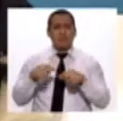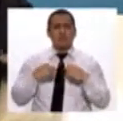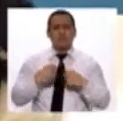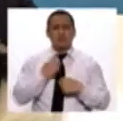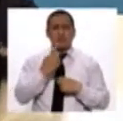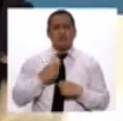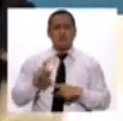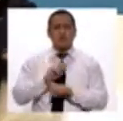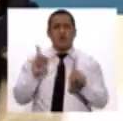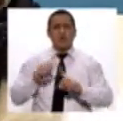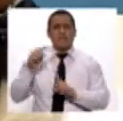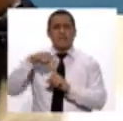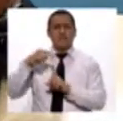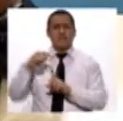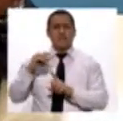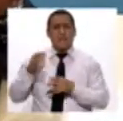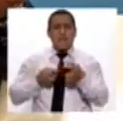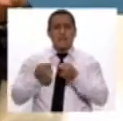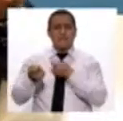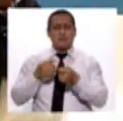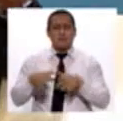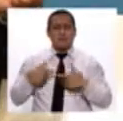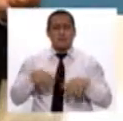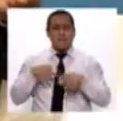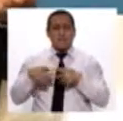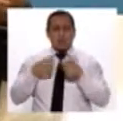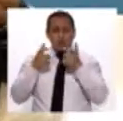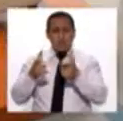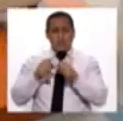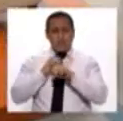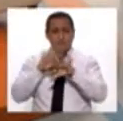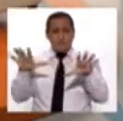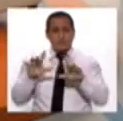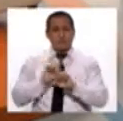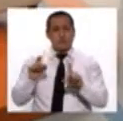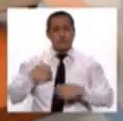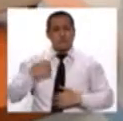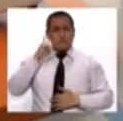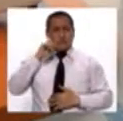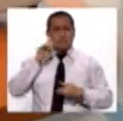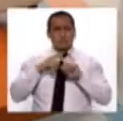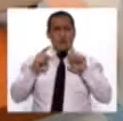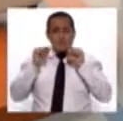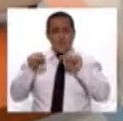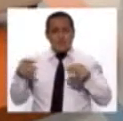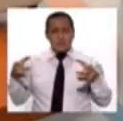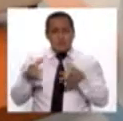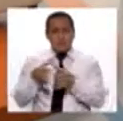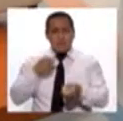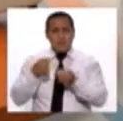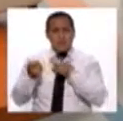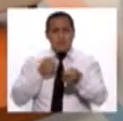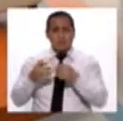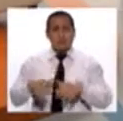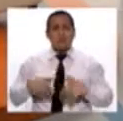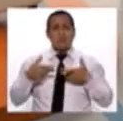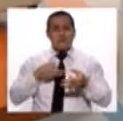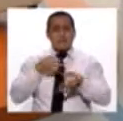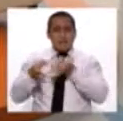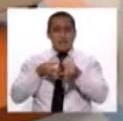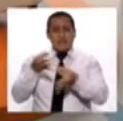digo el Tribunal Administrativo del Poder Ejecutivo puede hacer control difuso, no me doy cuenta, pero estoy diciendo que ese Tribunal Administrativo puede